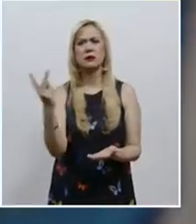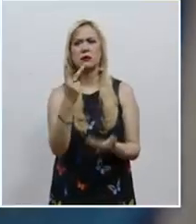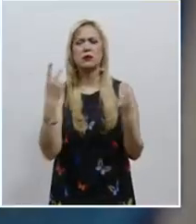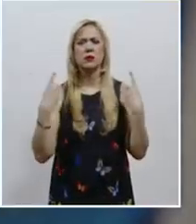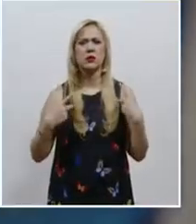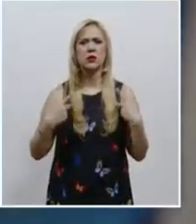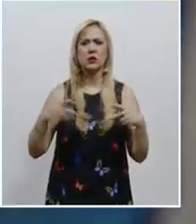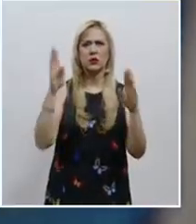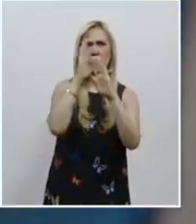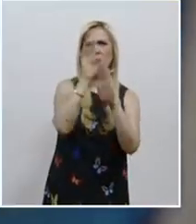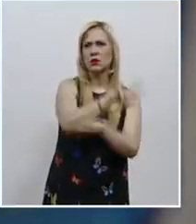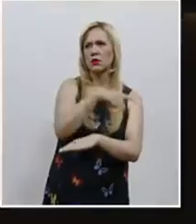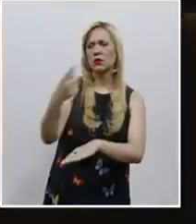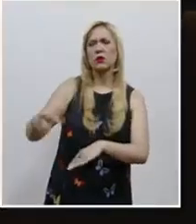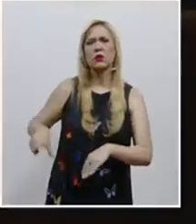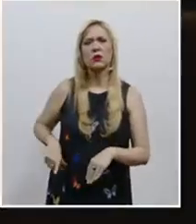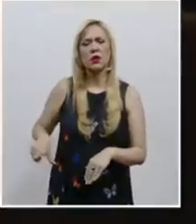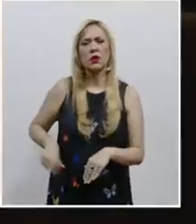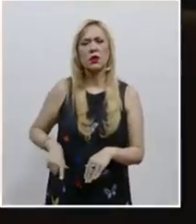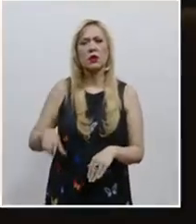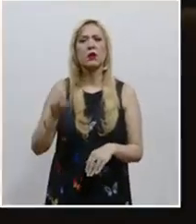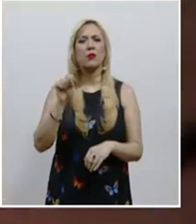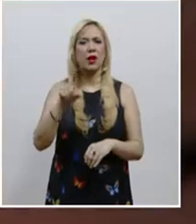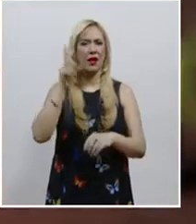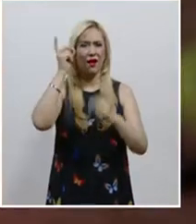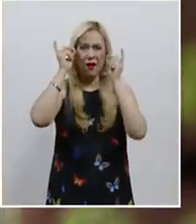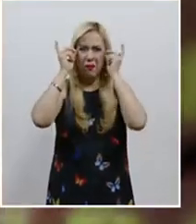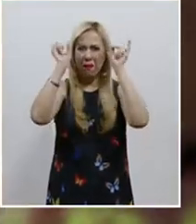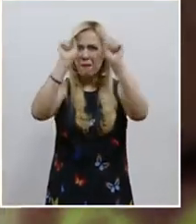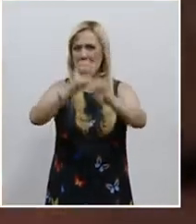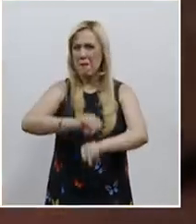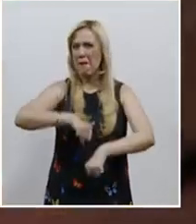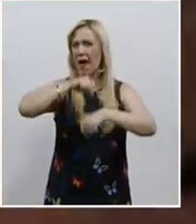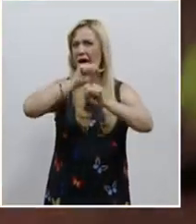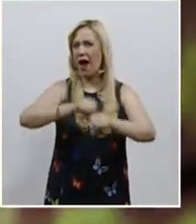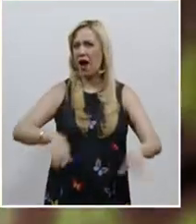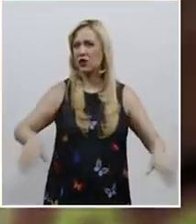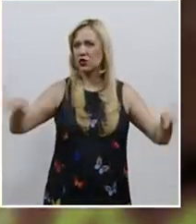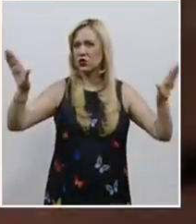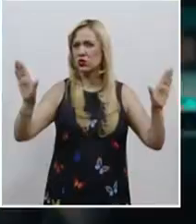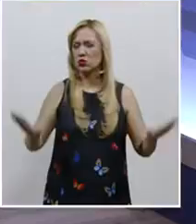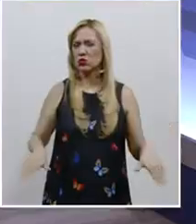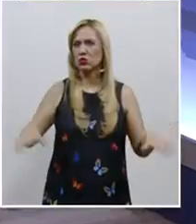nuevamente durante 2022 con el software Pegasus adquirido por el gobierno federal.